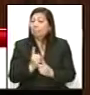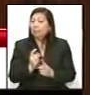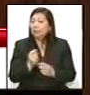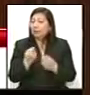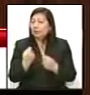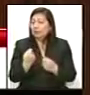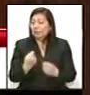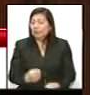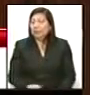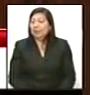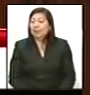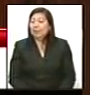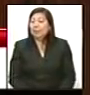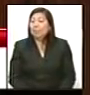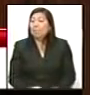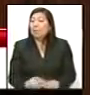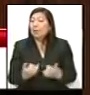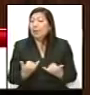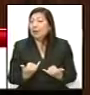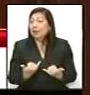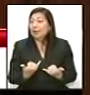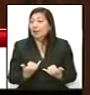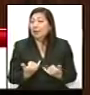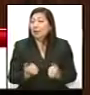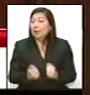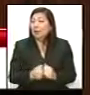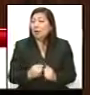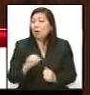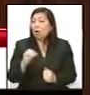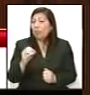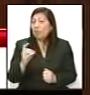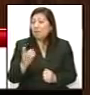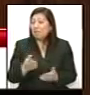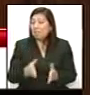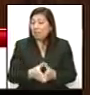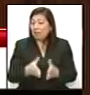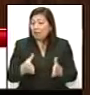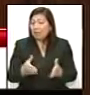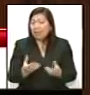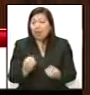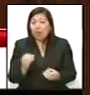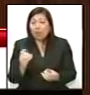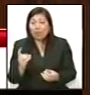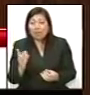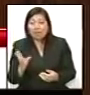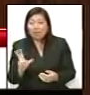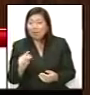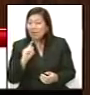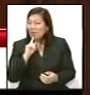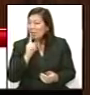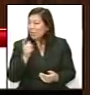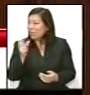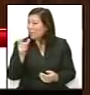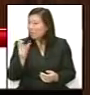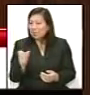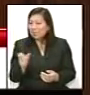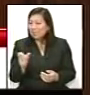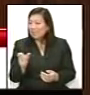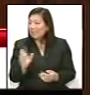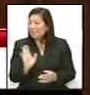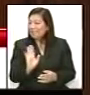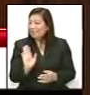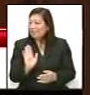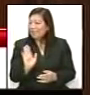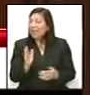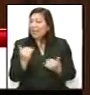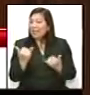o amenazas. Pero aquí estamos firmando con Odres abiertamente. Odres no es una persona que aparece, no,